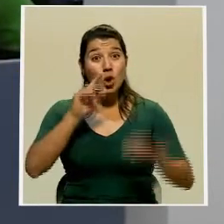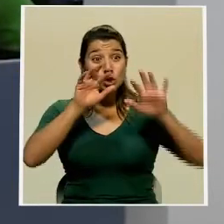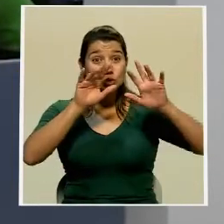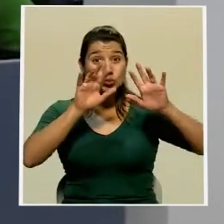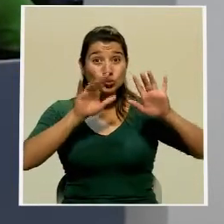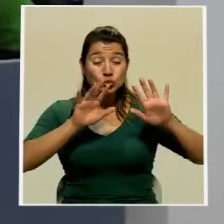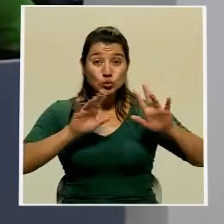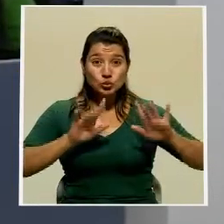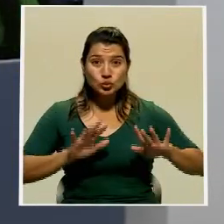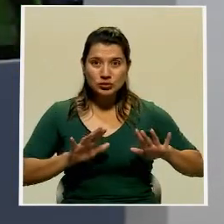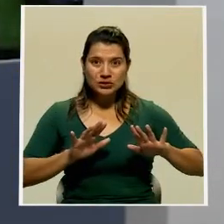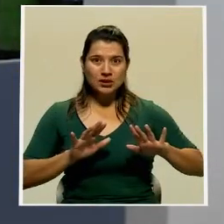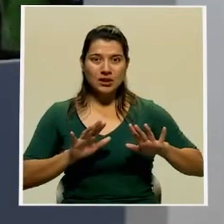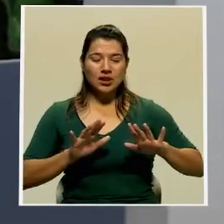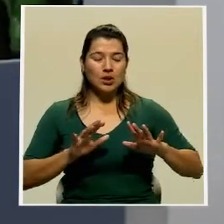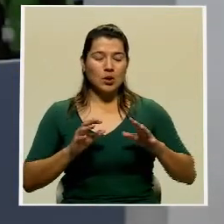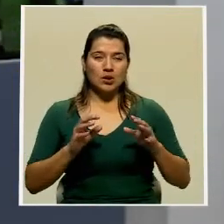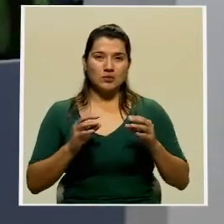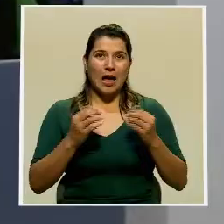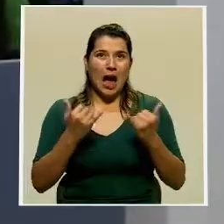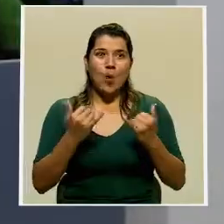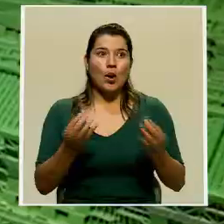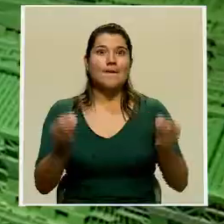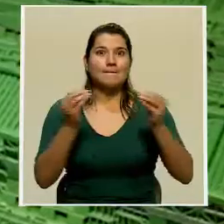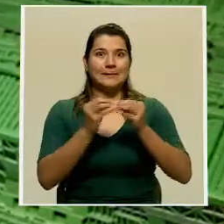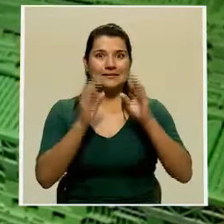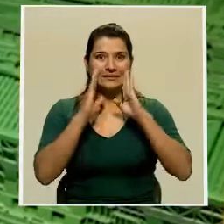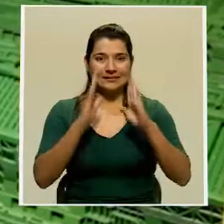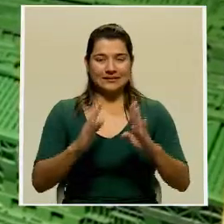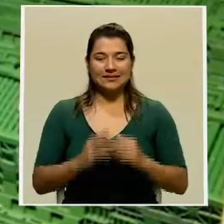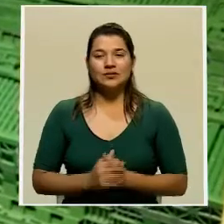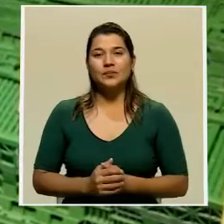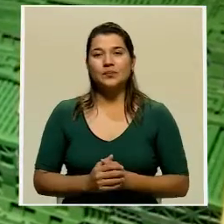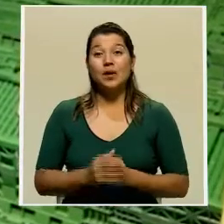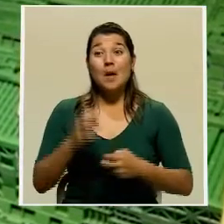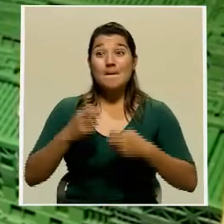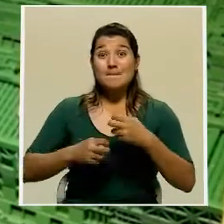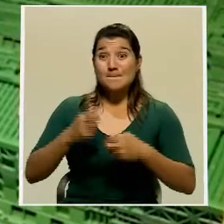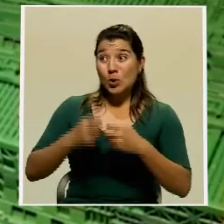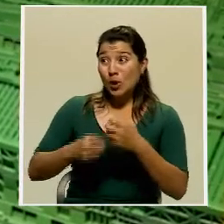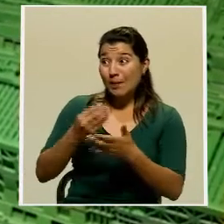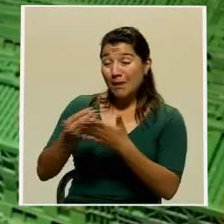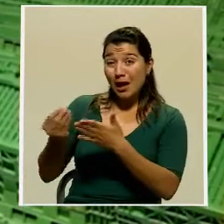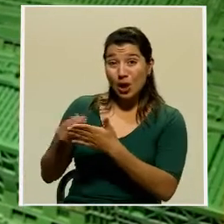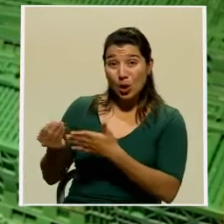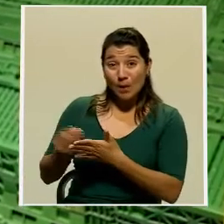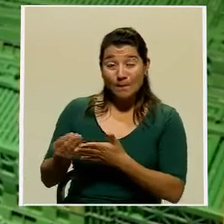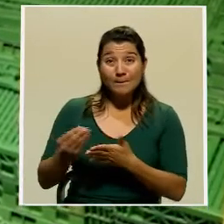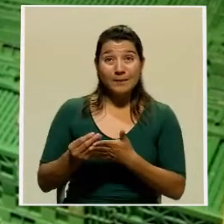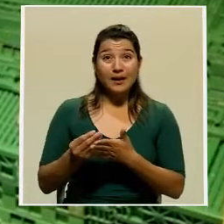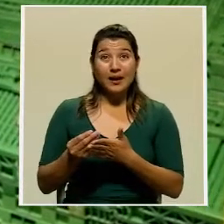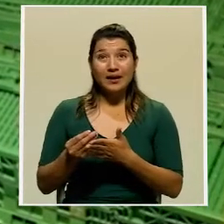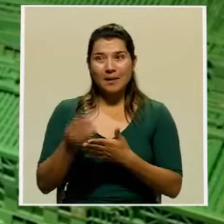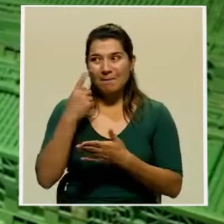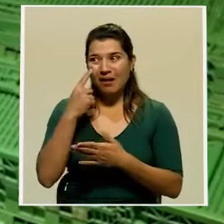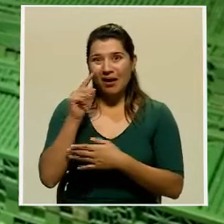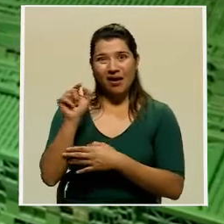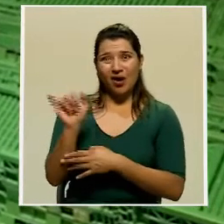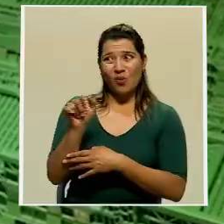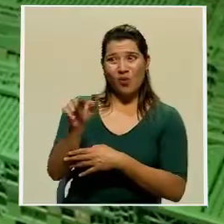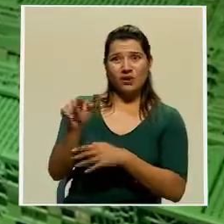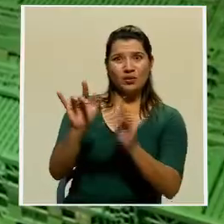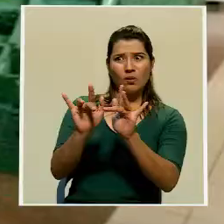prácticamente esa gran actividad se ha duplicado, ¿no? Los problemas de abastecimiento que llegaron a dejar imágenes como estas en